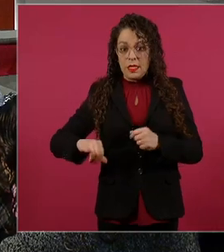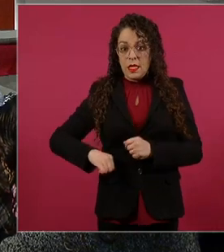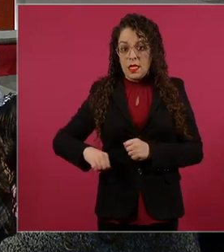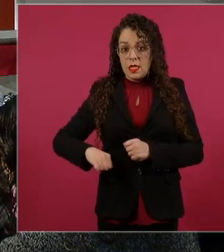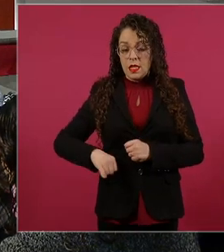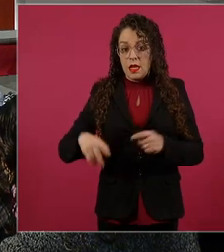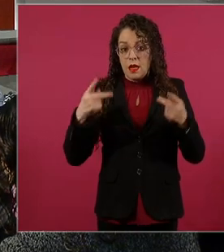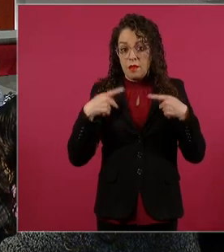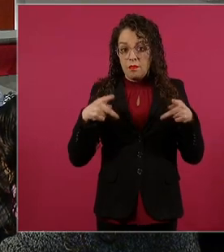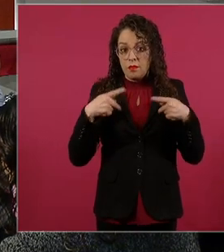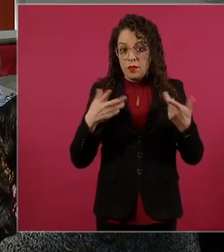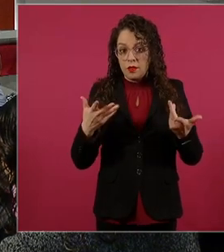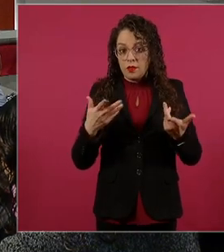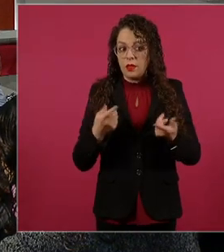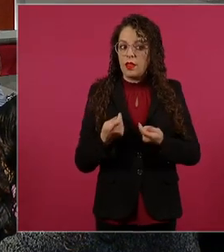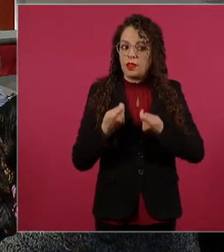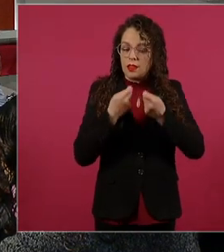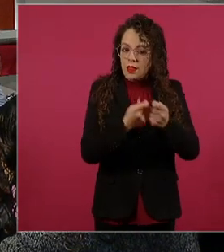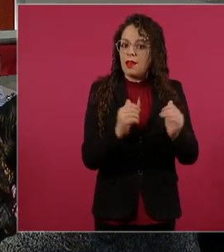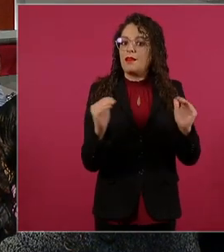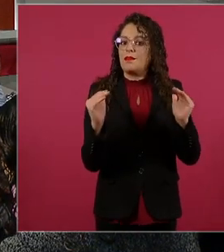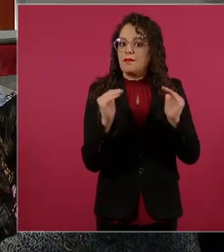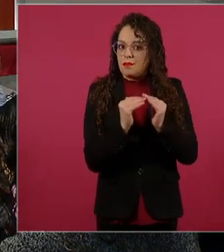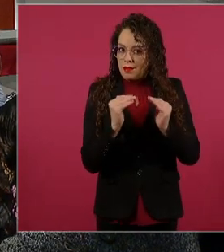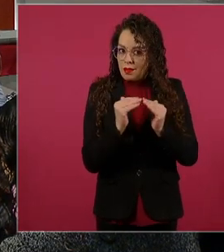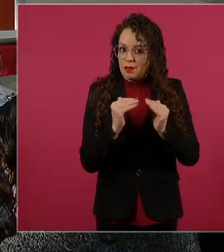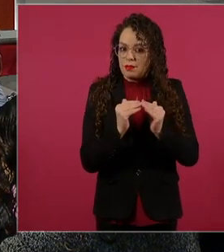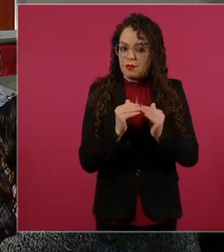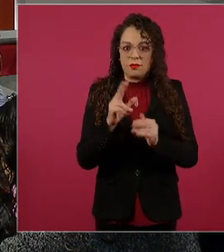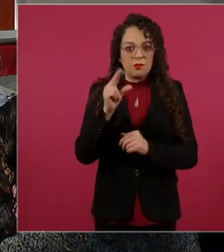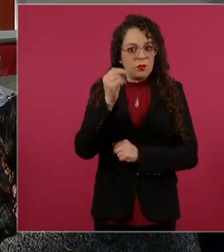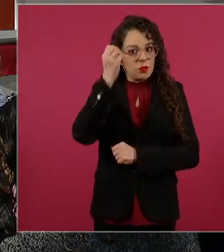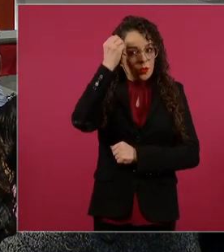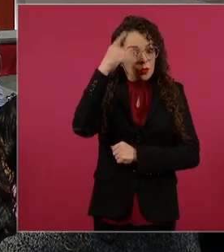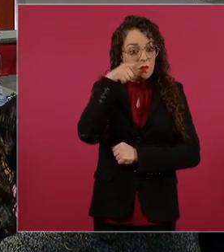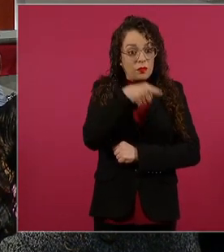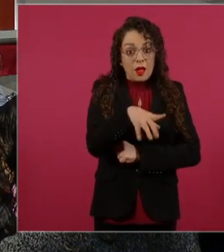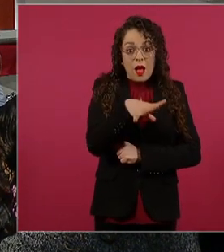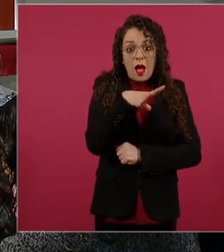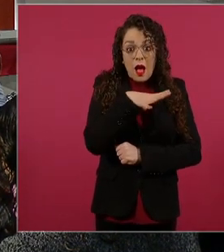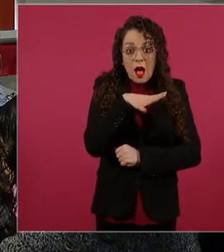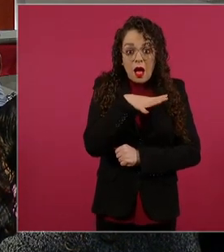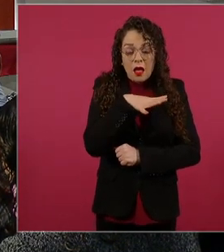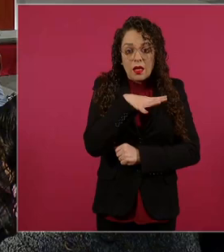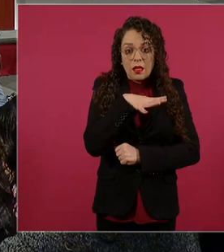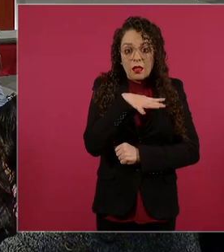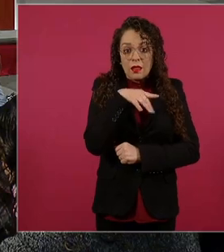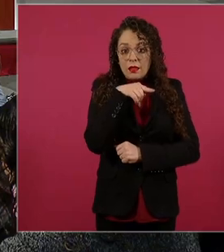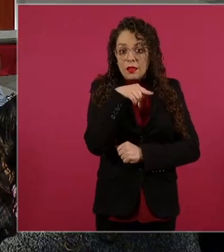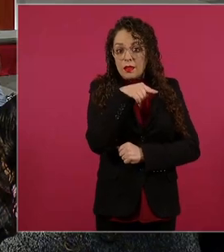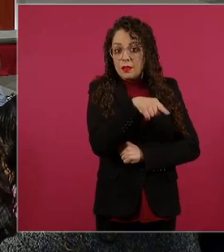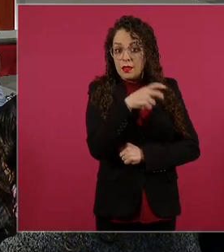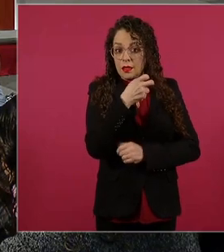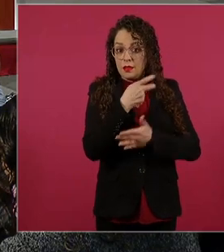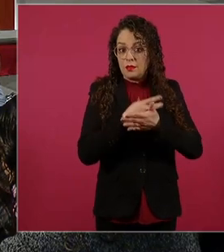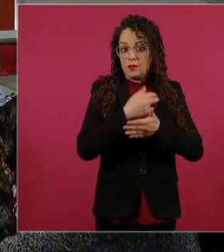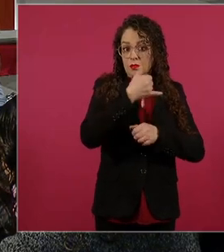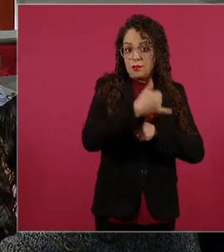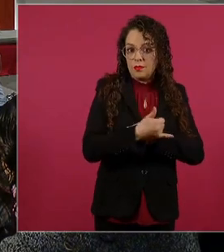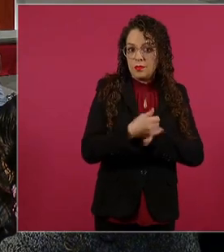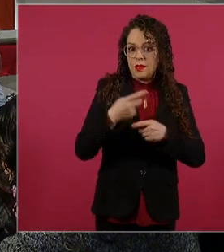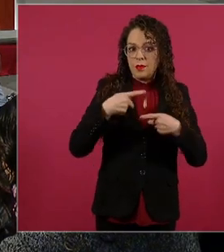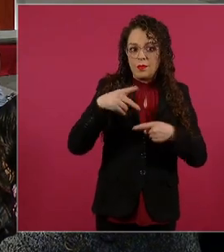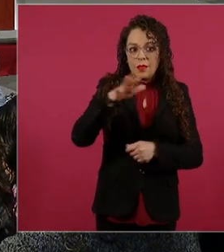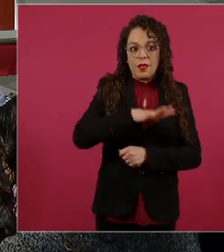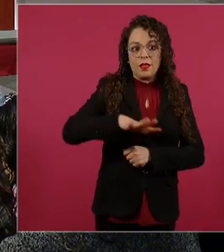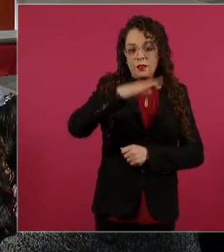olvidemos que la vivienda es un generador muy importante de empleos, de fortalezas económicas.